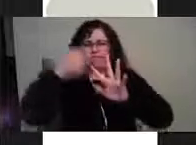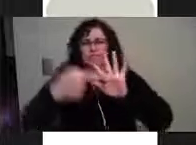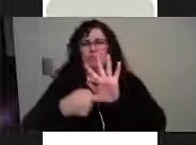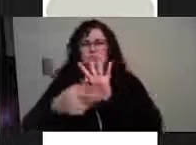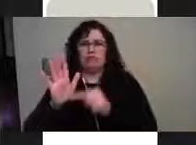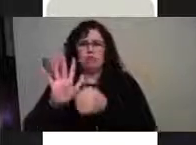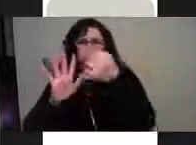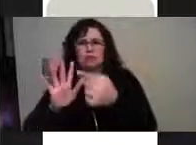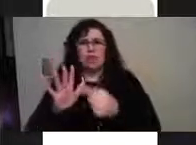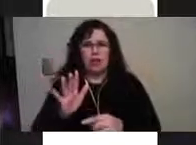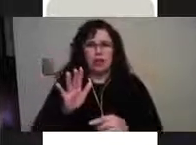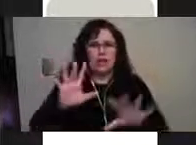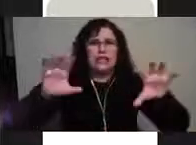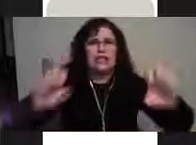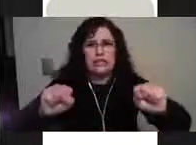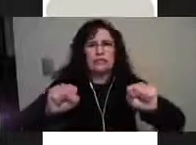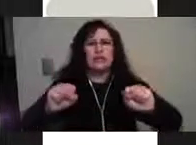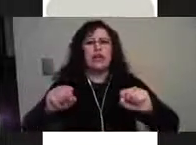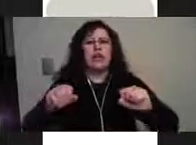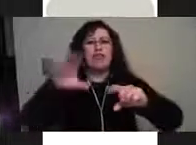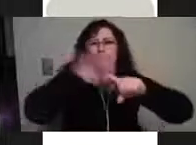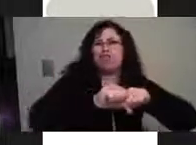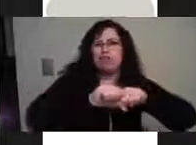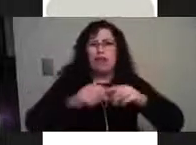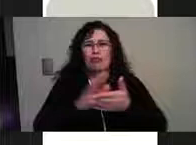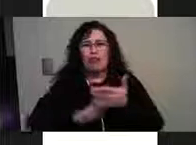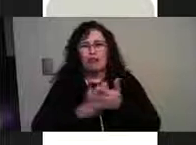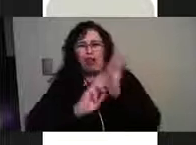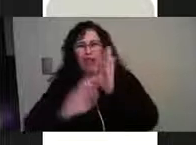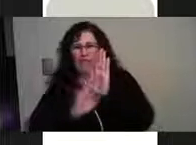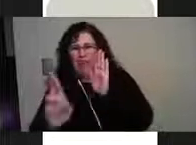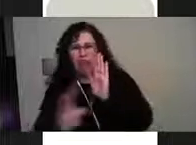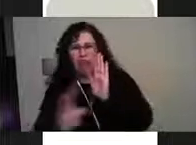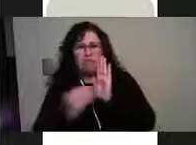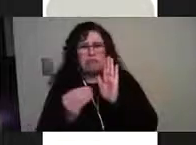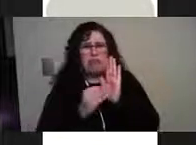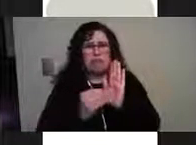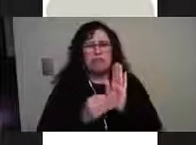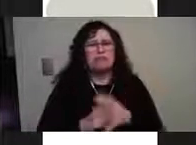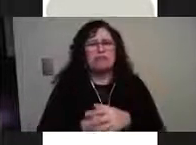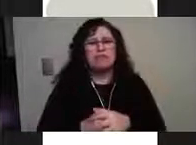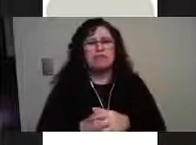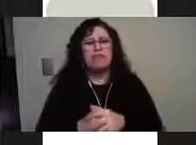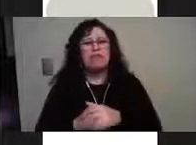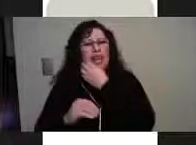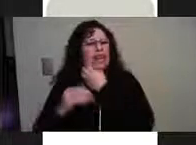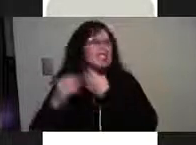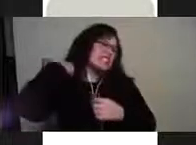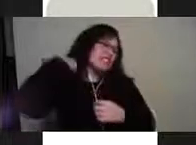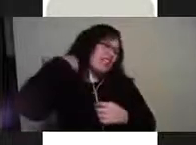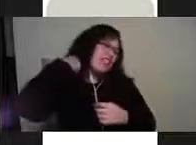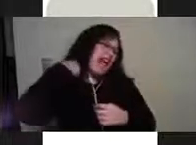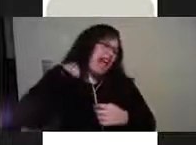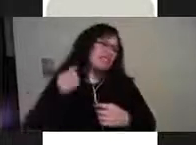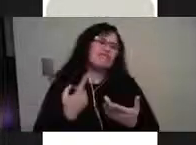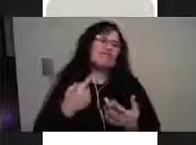de búsqueda, reflejo de plenación palmar, reflejo cervical tónico asimétrico, que está muy presente en los niños con